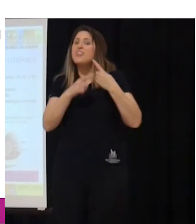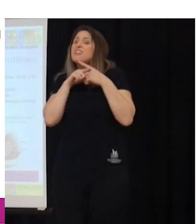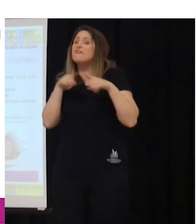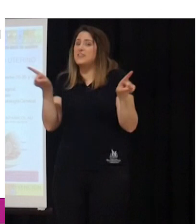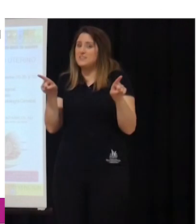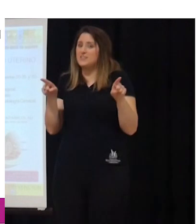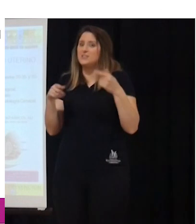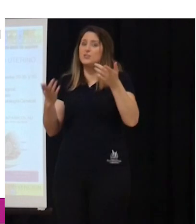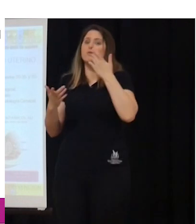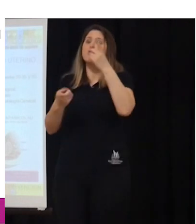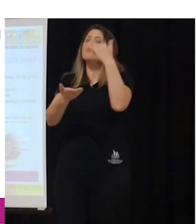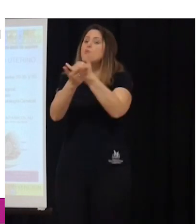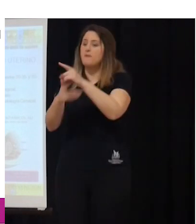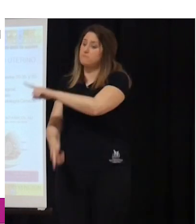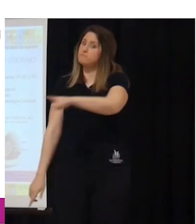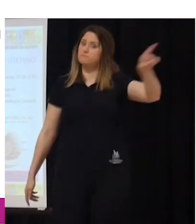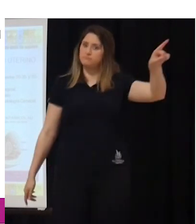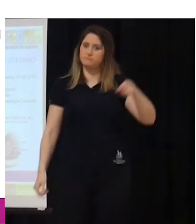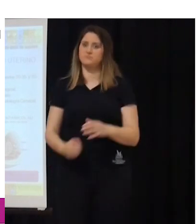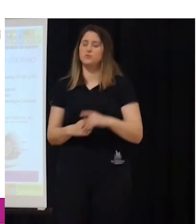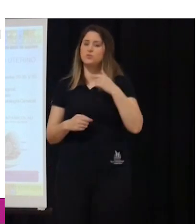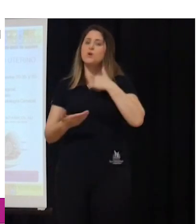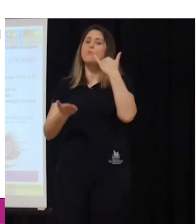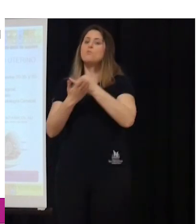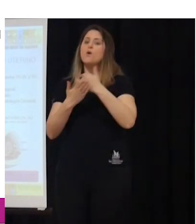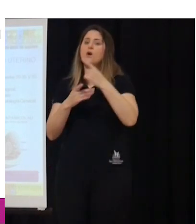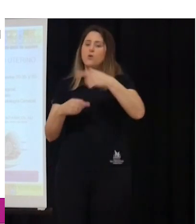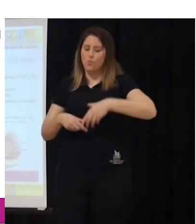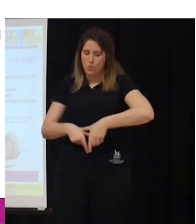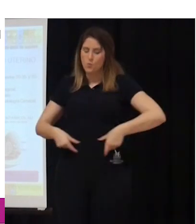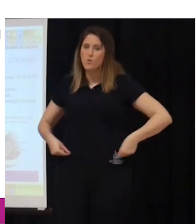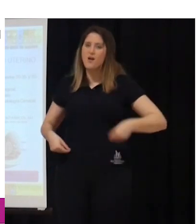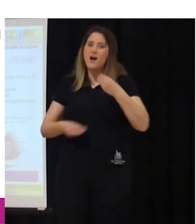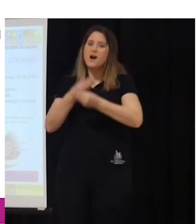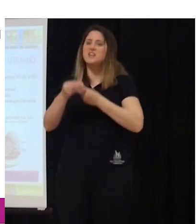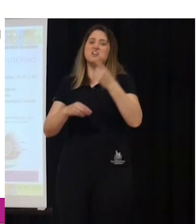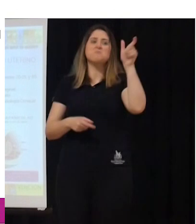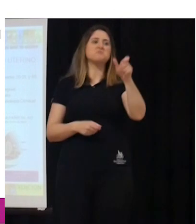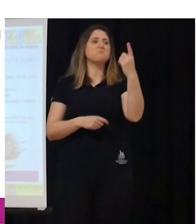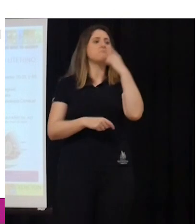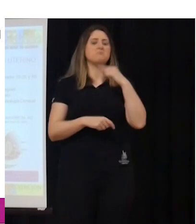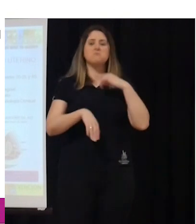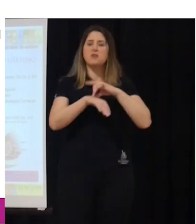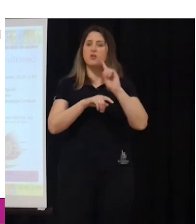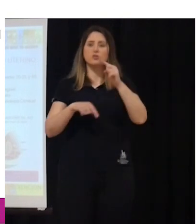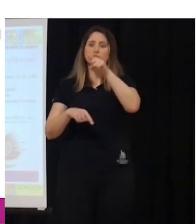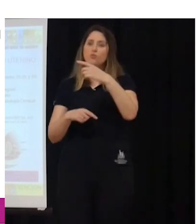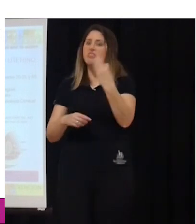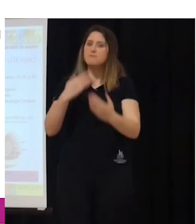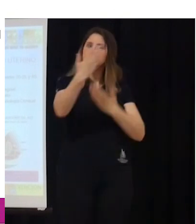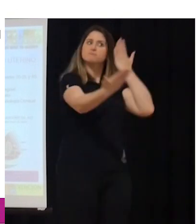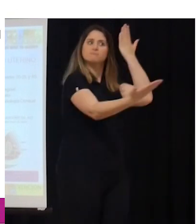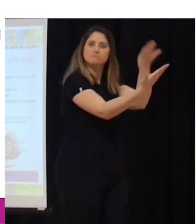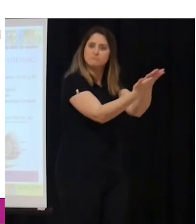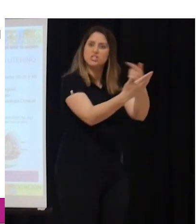Y les dicen, tienen que hacerse la prueba. Cuando hablamos de cáncer del cuello del útero, nadie les dice nada. Son ustedes las que tienen que